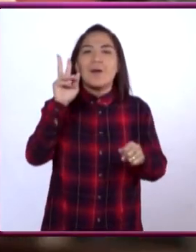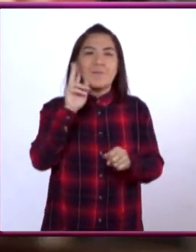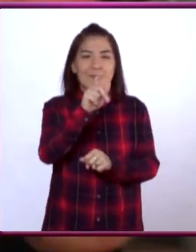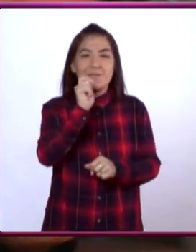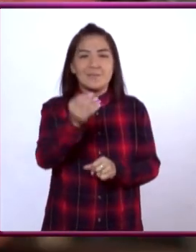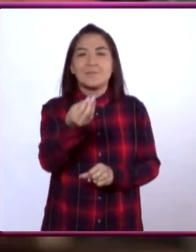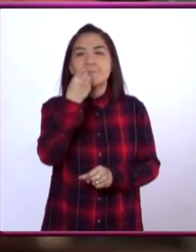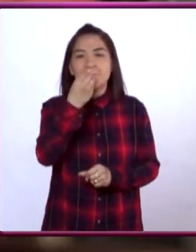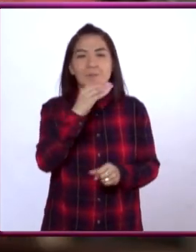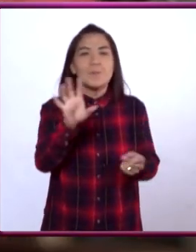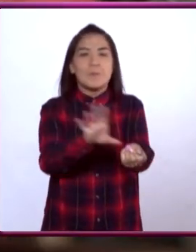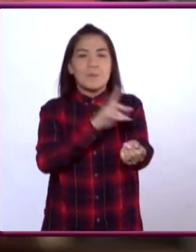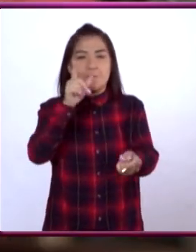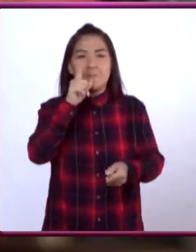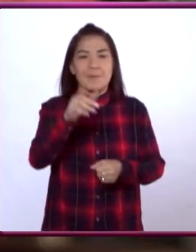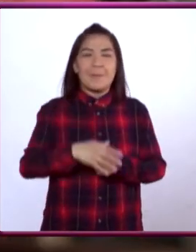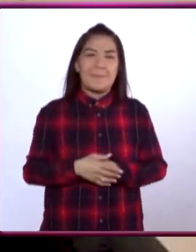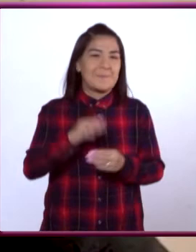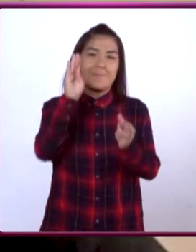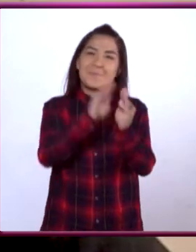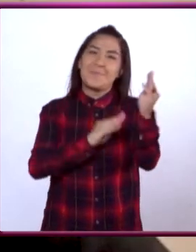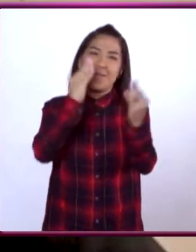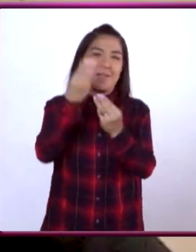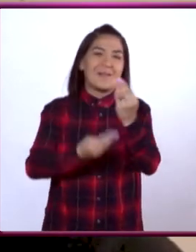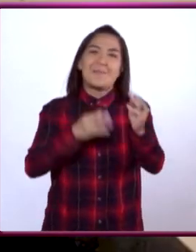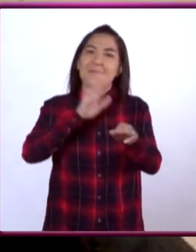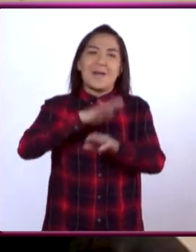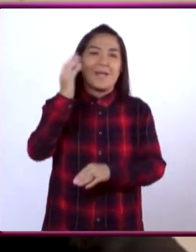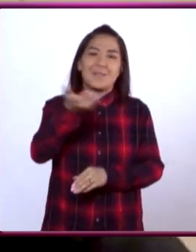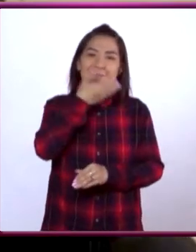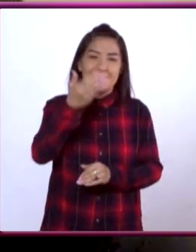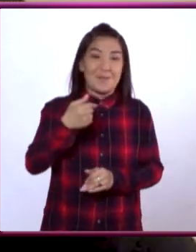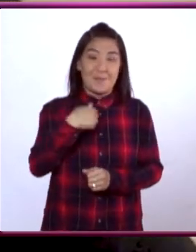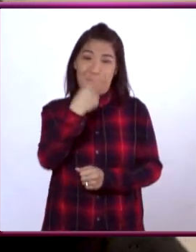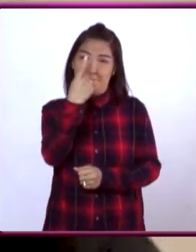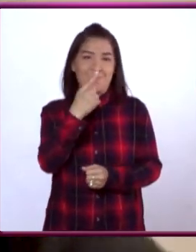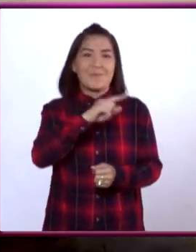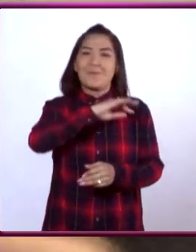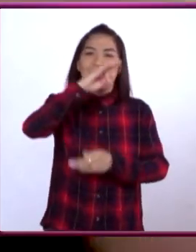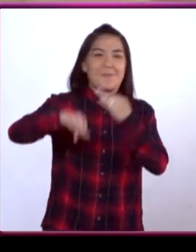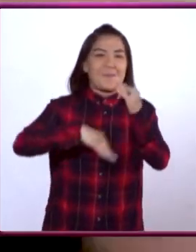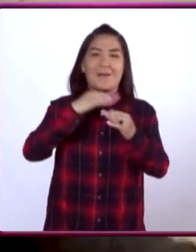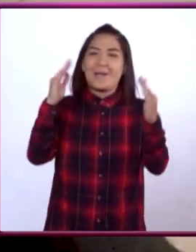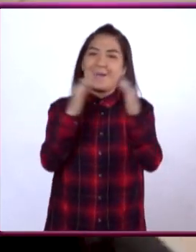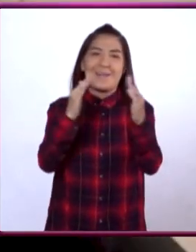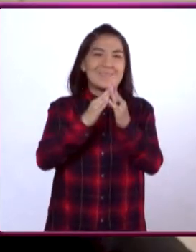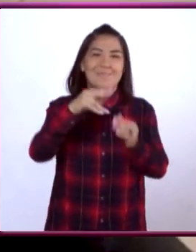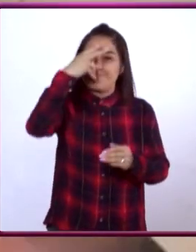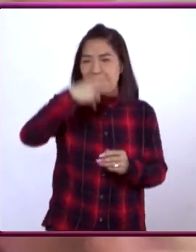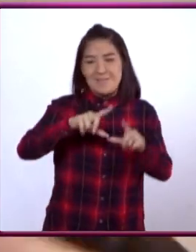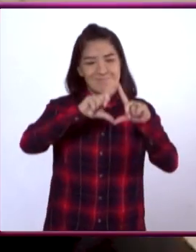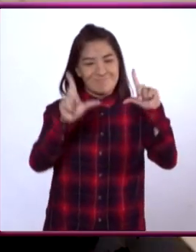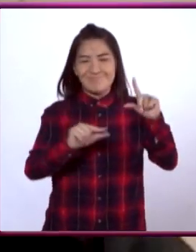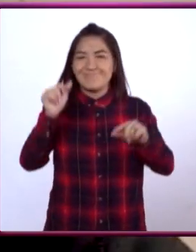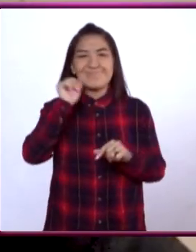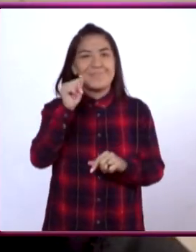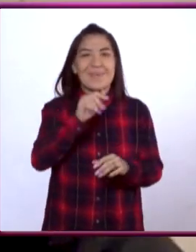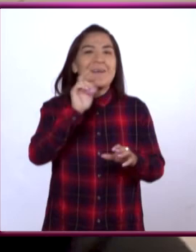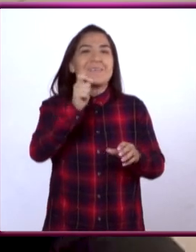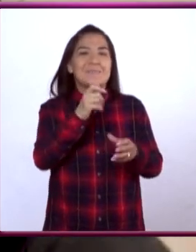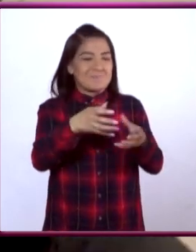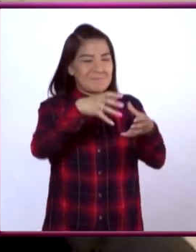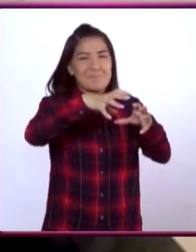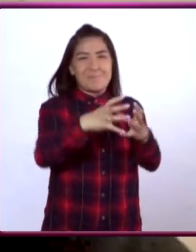alimento radiactivo que usted ingiera? Yo creo que el plátano es lo más común que, no solo yo, pero en todo México, ya ven que en todas las casas de México tenemos